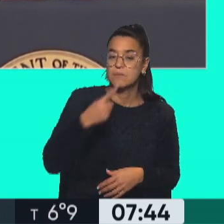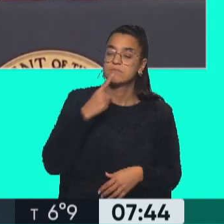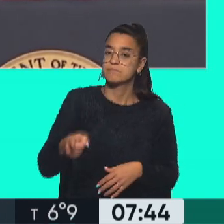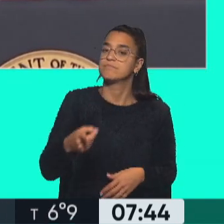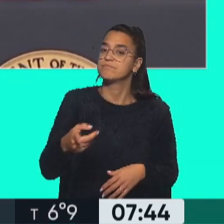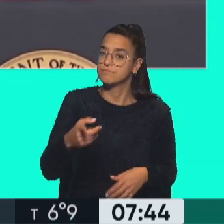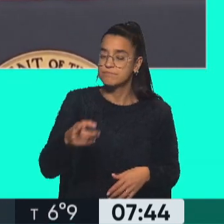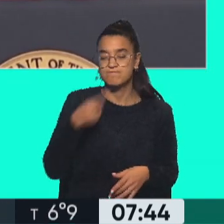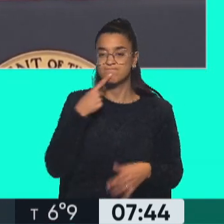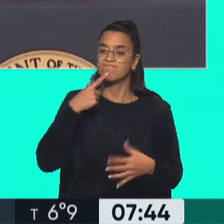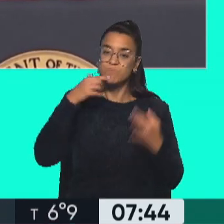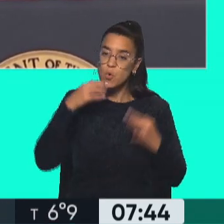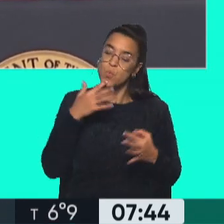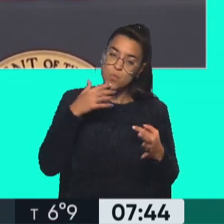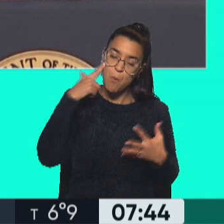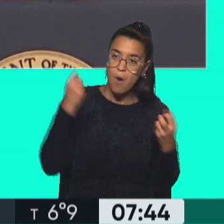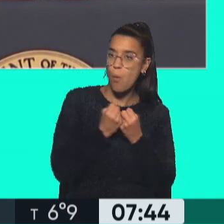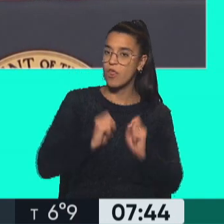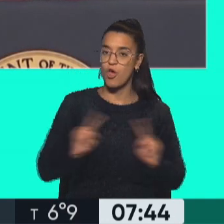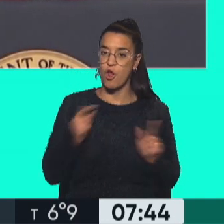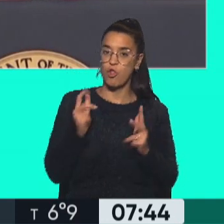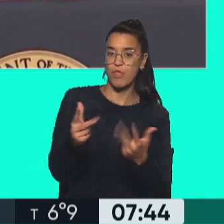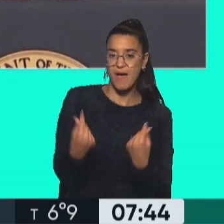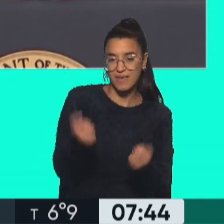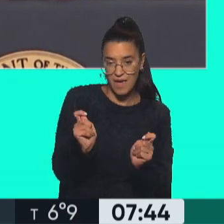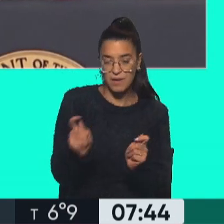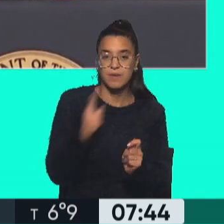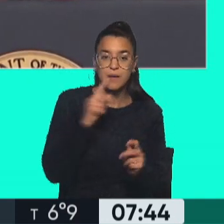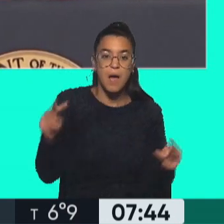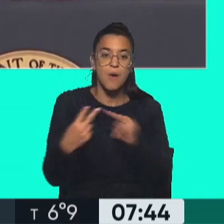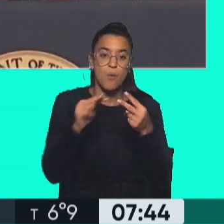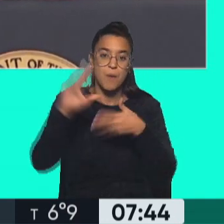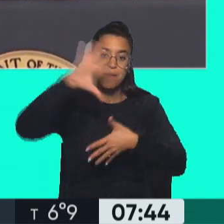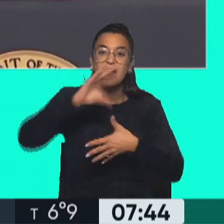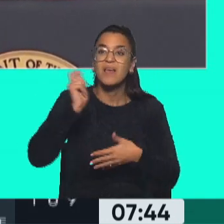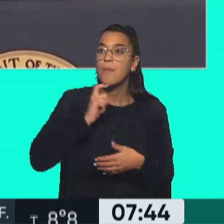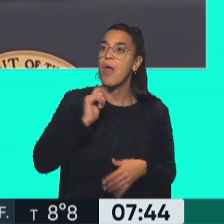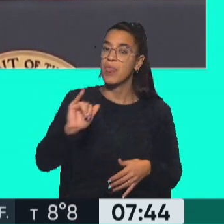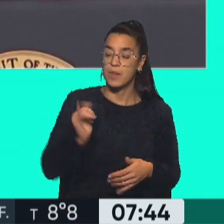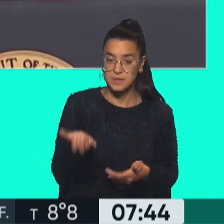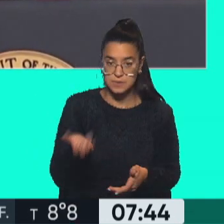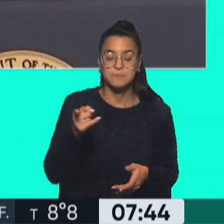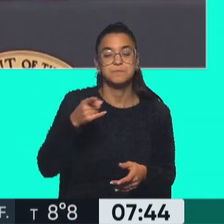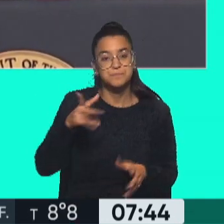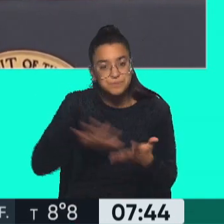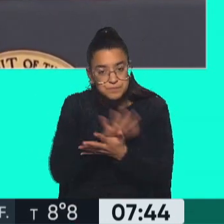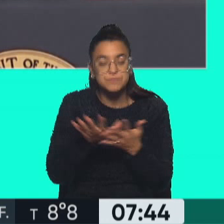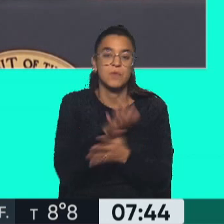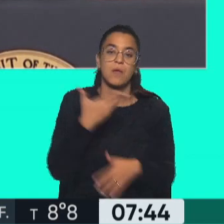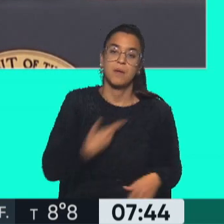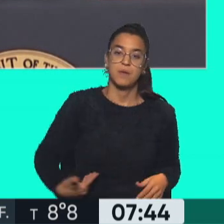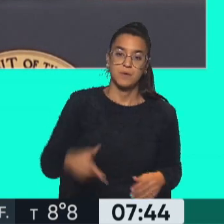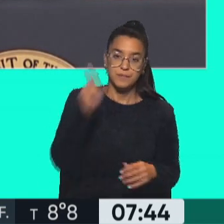voz de la disconformidad a propósito de estas exclusiones a la Cumbre de las Américas? Bueno, se resolvió que fuera finalmente el presidente